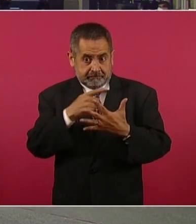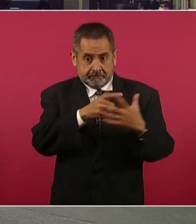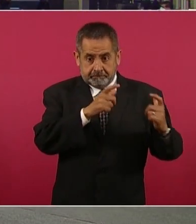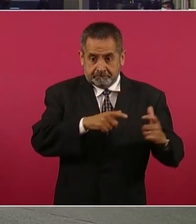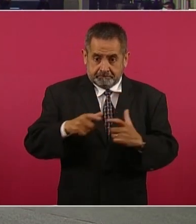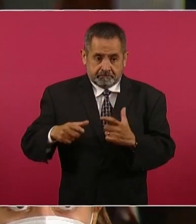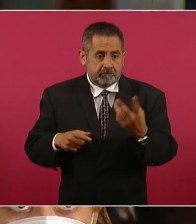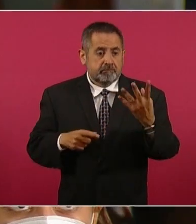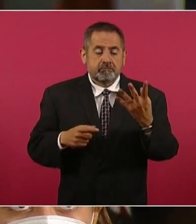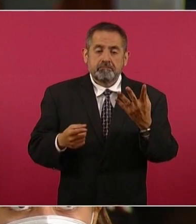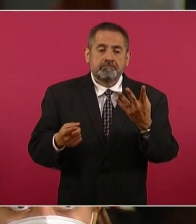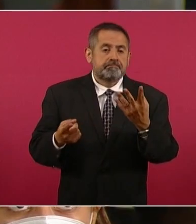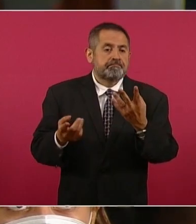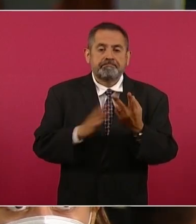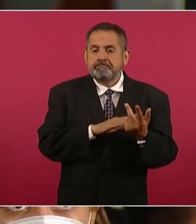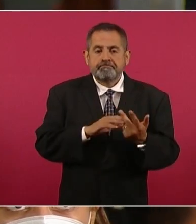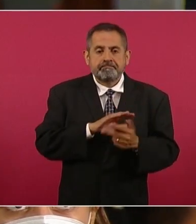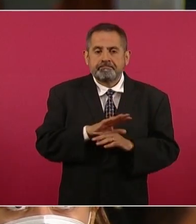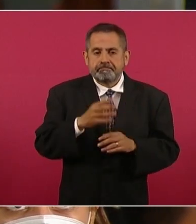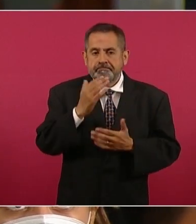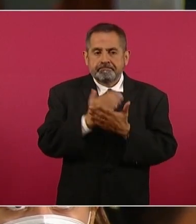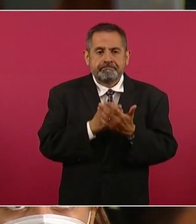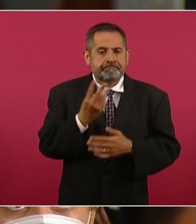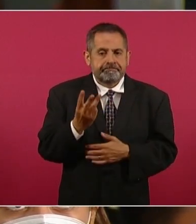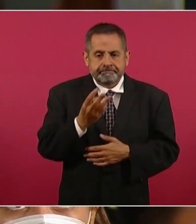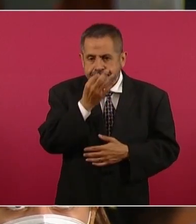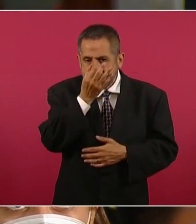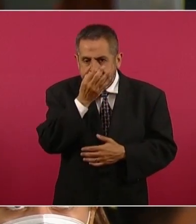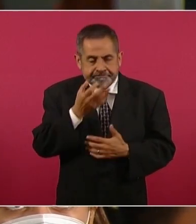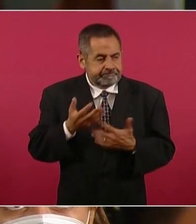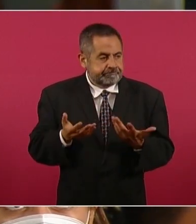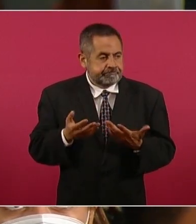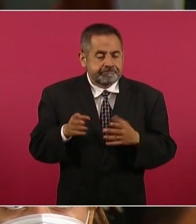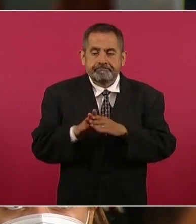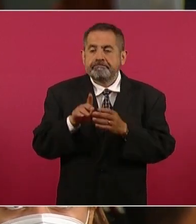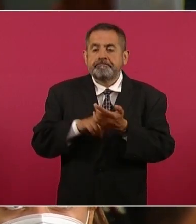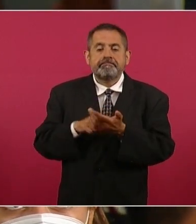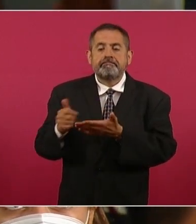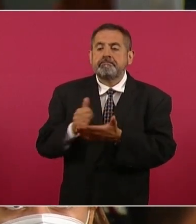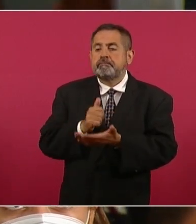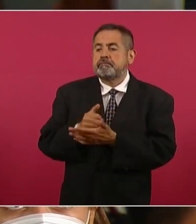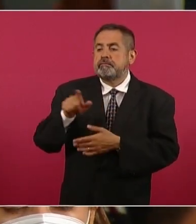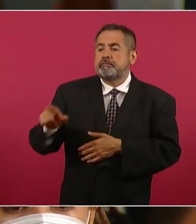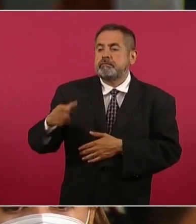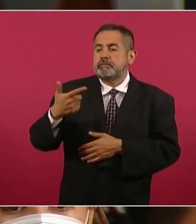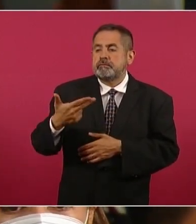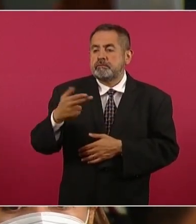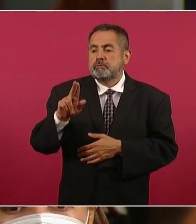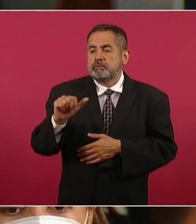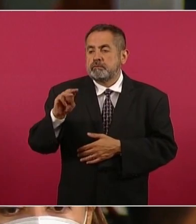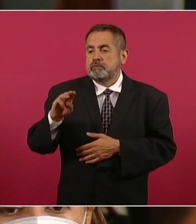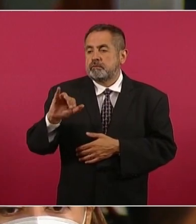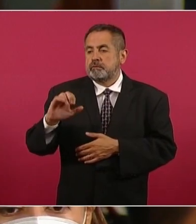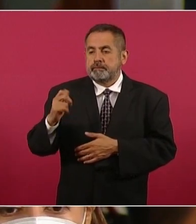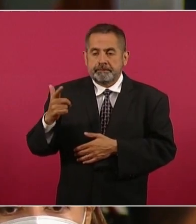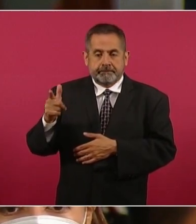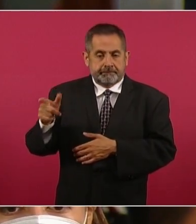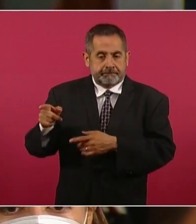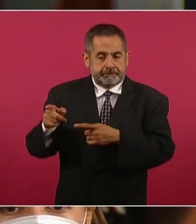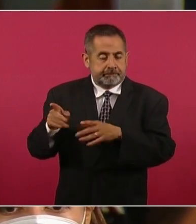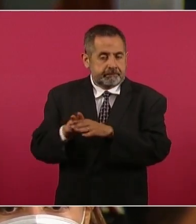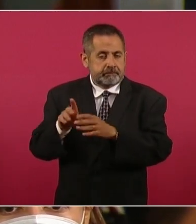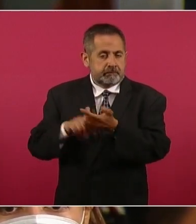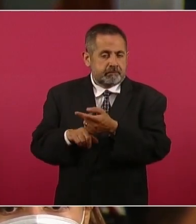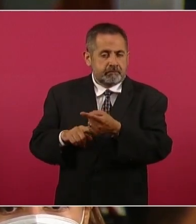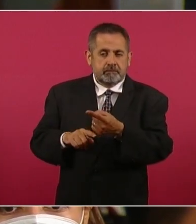mágico. La presa Eustaquio Buena, que se encuentra en la ciudad de Guamuchil, presenta un nivel bastante bajo, entre el